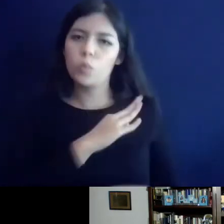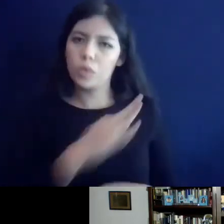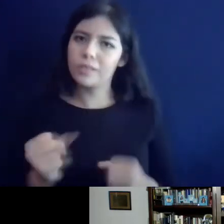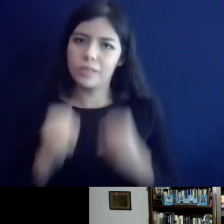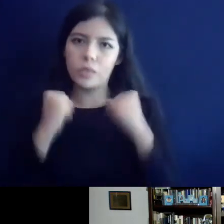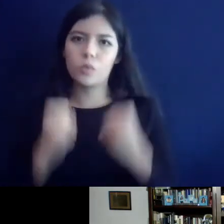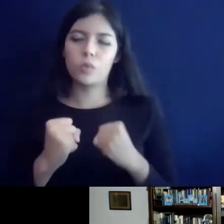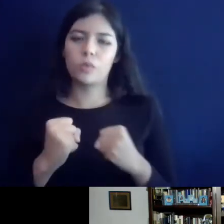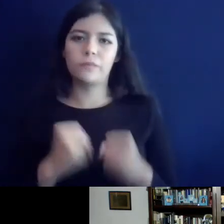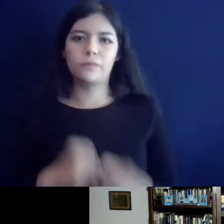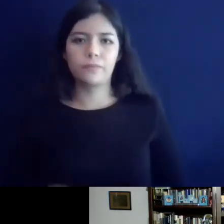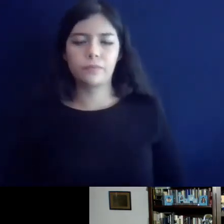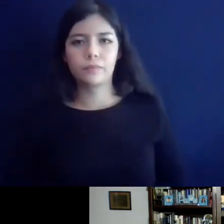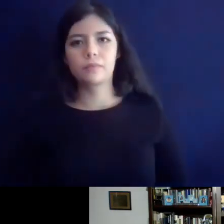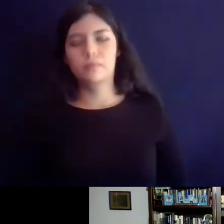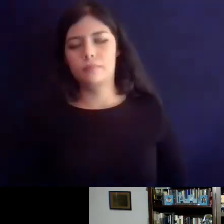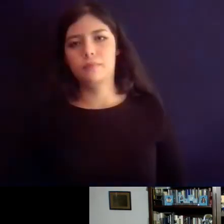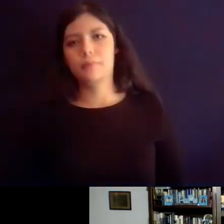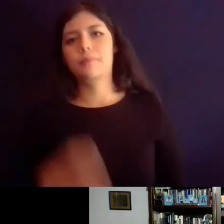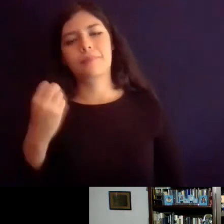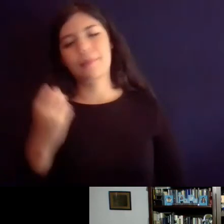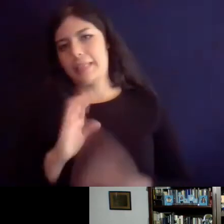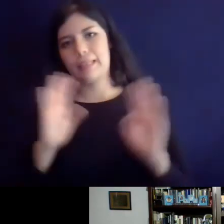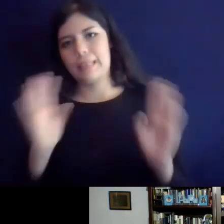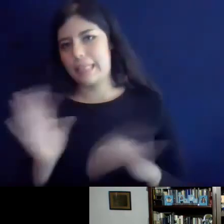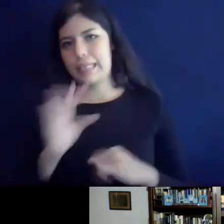Y bueno, es todo.